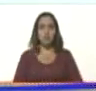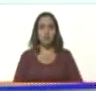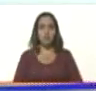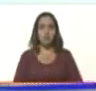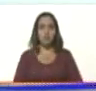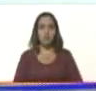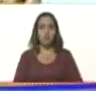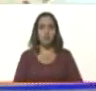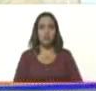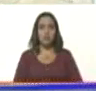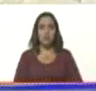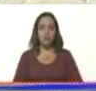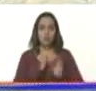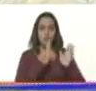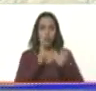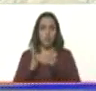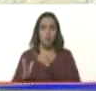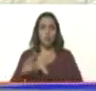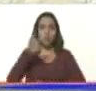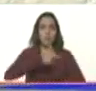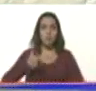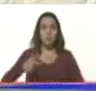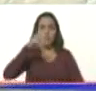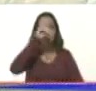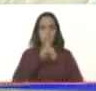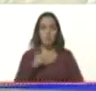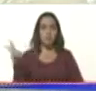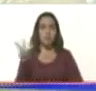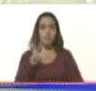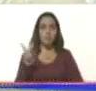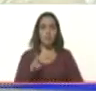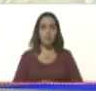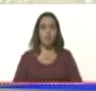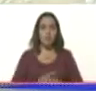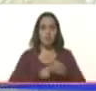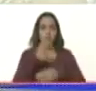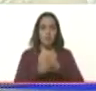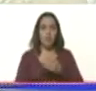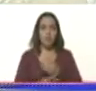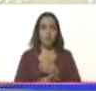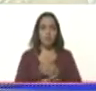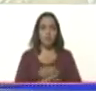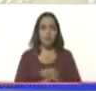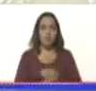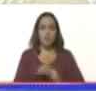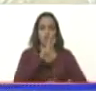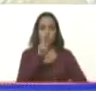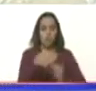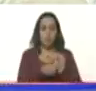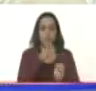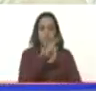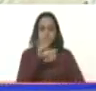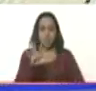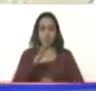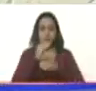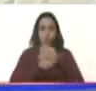sectorializado para las personas con discapacidad en Venezuela. Plan de la Patria 2025 elaborado